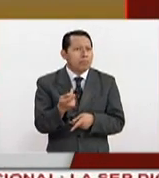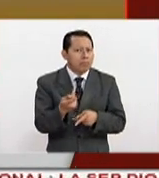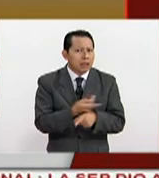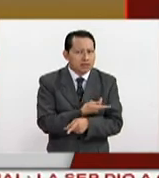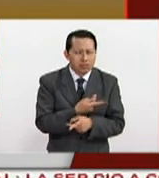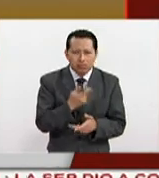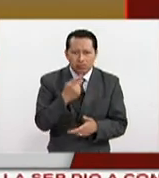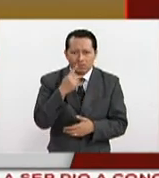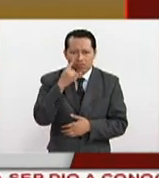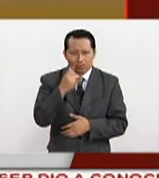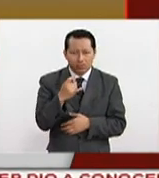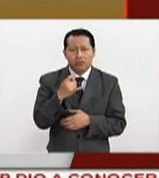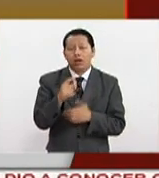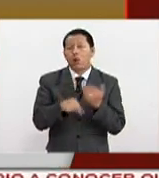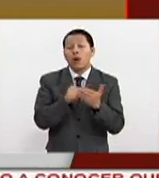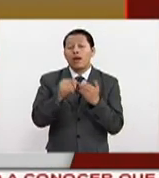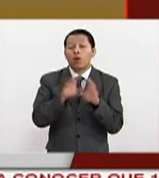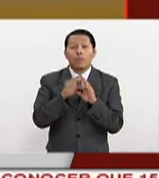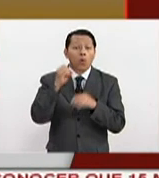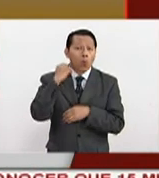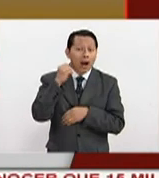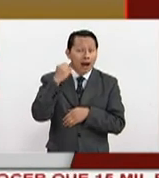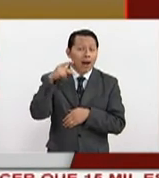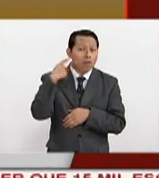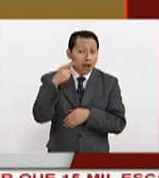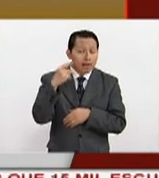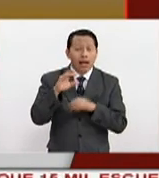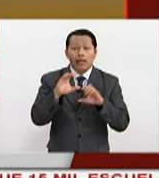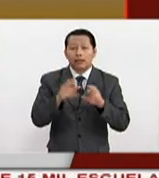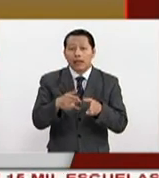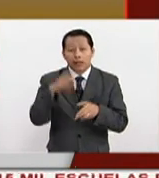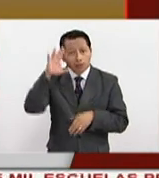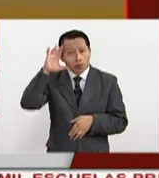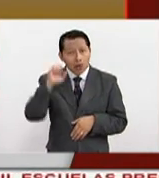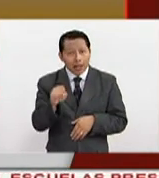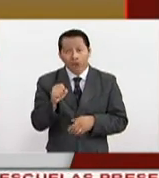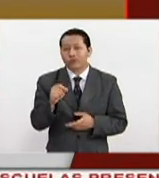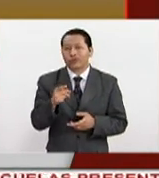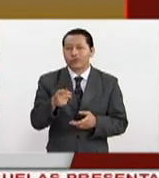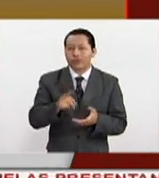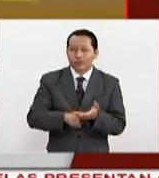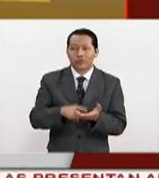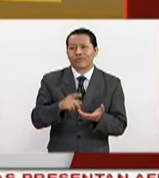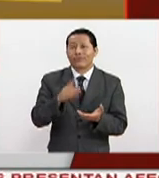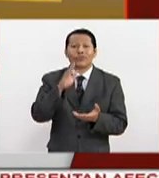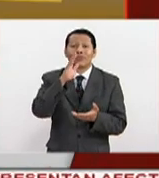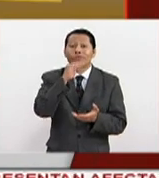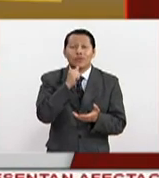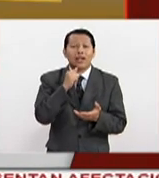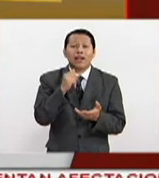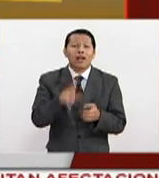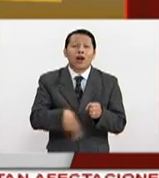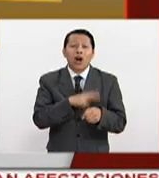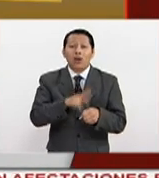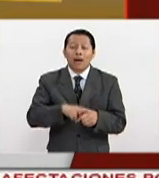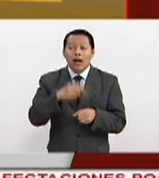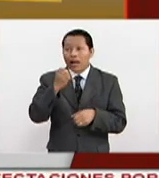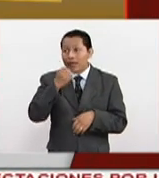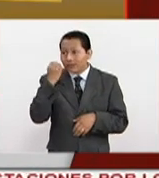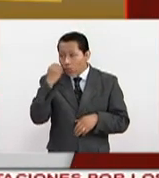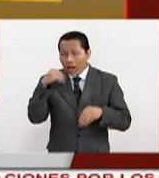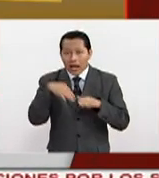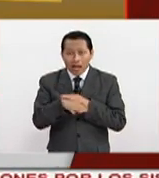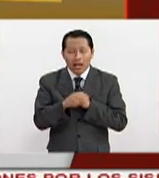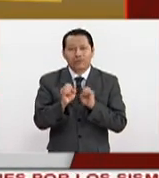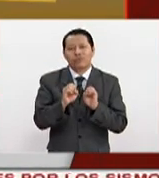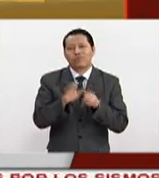en lugares como en Oaxaca, en Puebla, en Chiapas, Morelos, no han podido ni regresar a su vida normal, a su escuela,